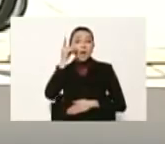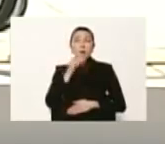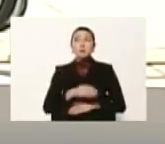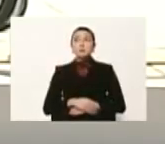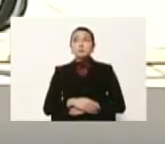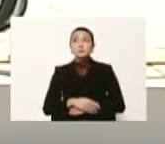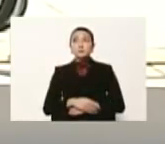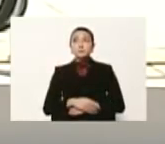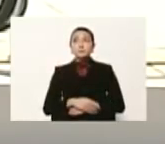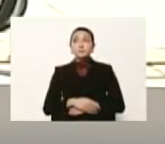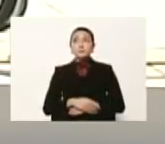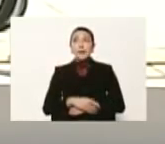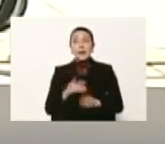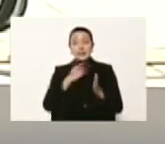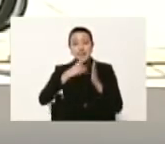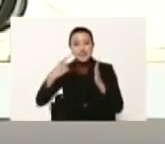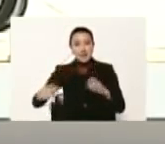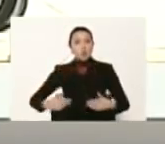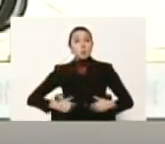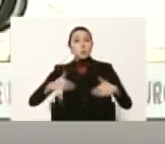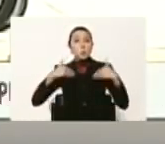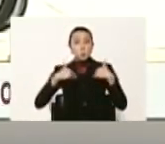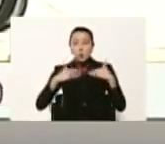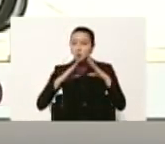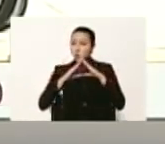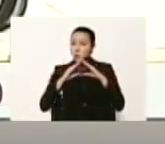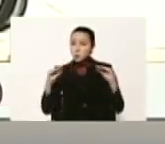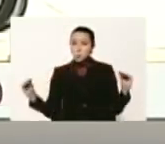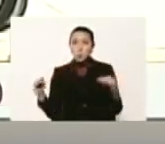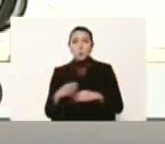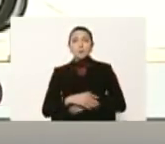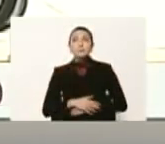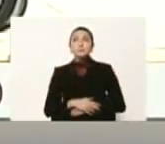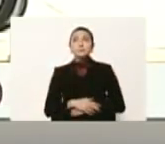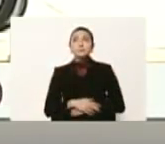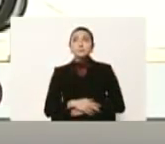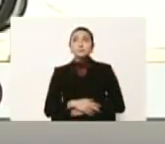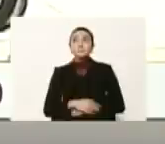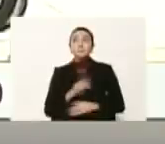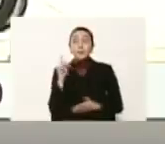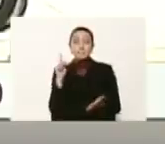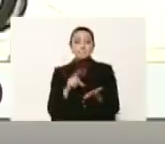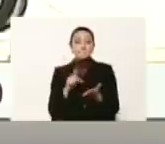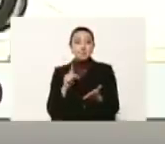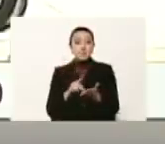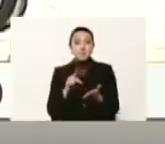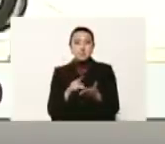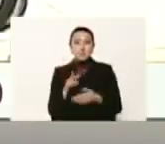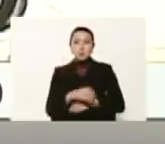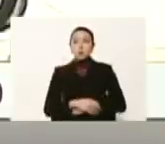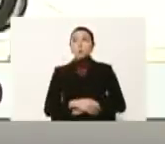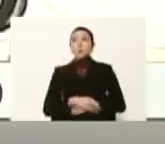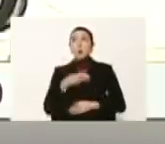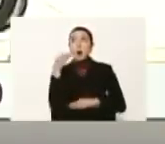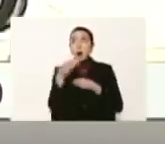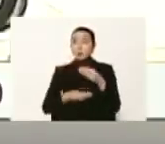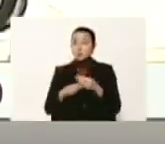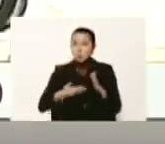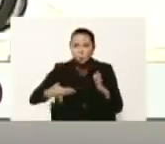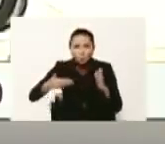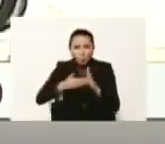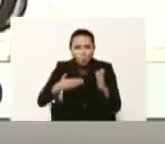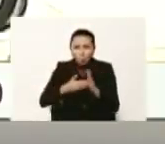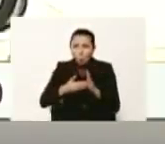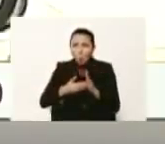nuestros derechos humanos de todos los que han participado y que han sido vulnerados y han